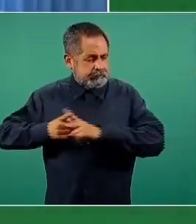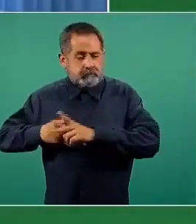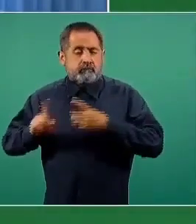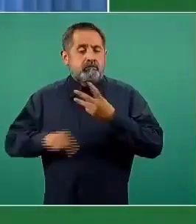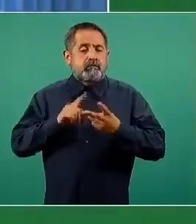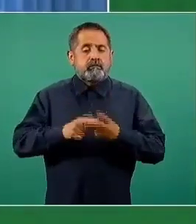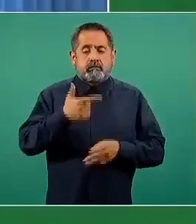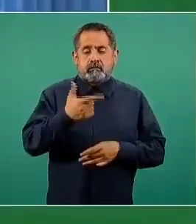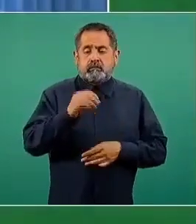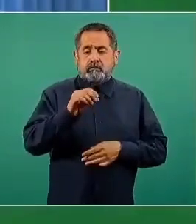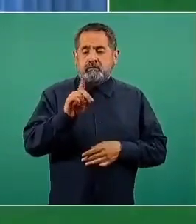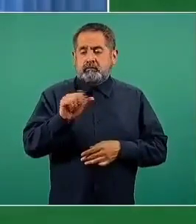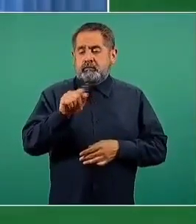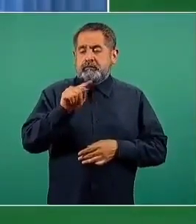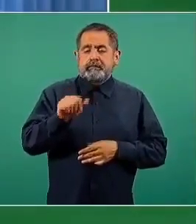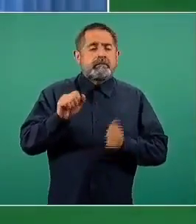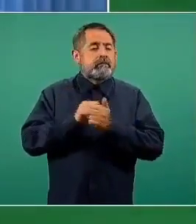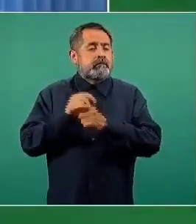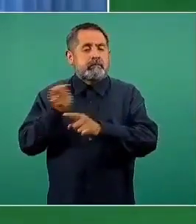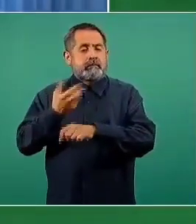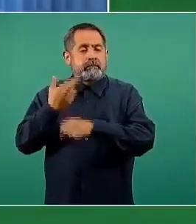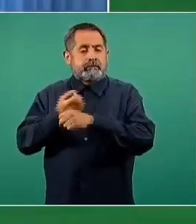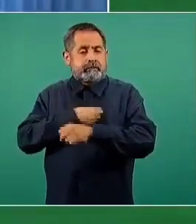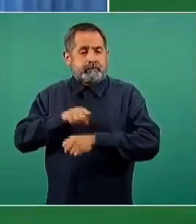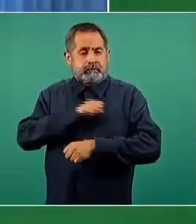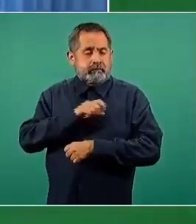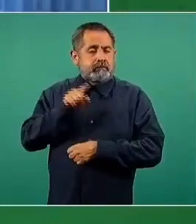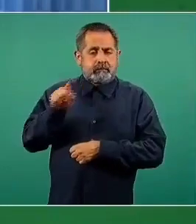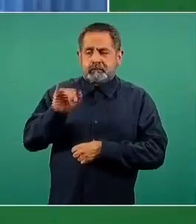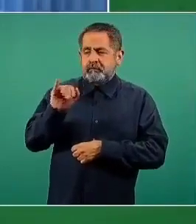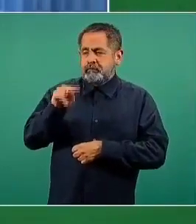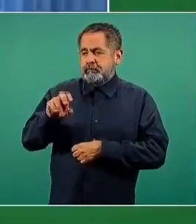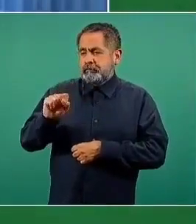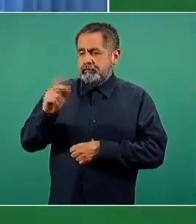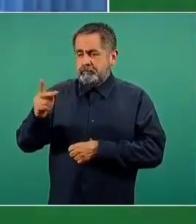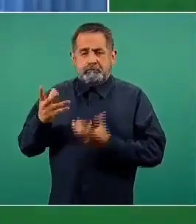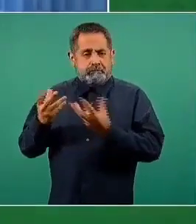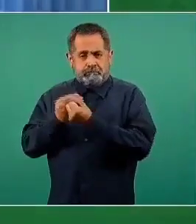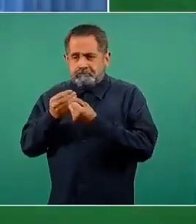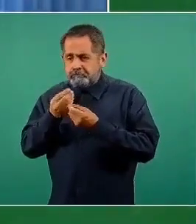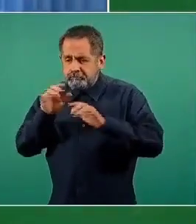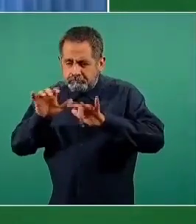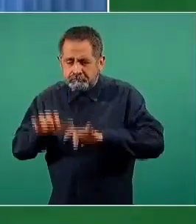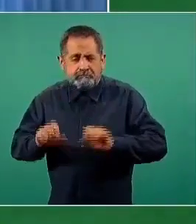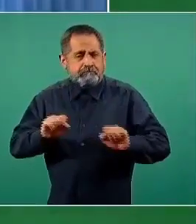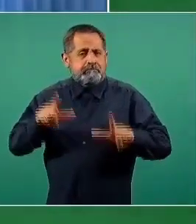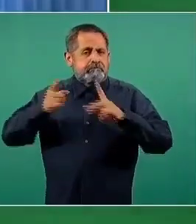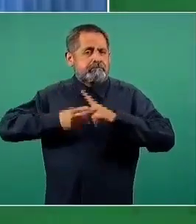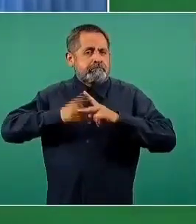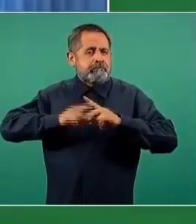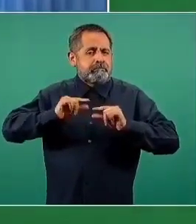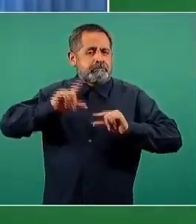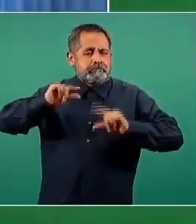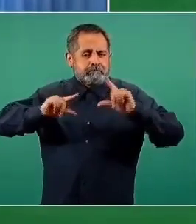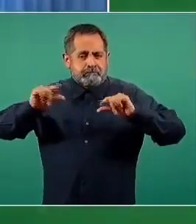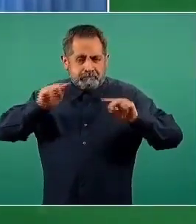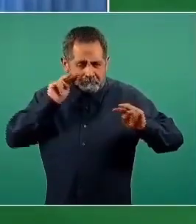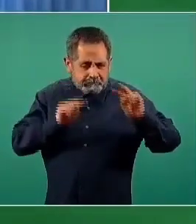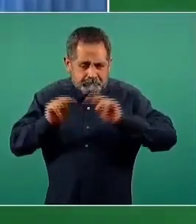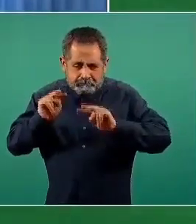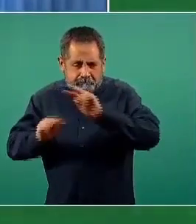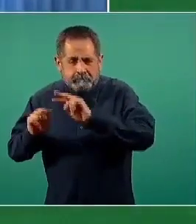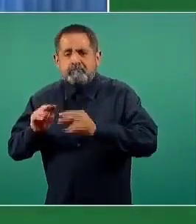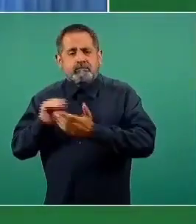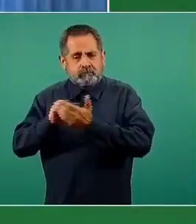GovData implementadas en la Secretaría de Salud y el Instituto Nacional de Salud Pública, y el pilotaje en los estados, el cual está en